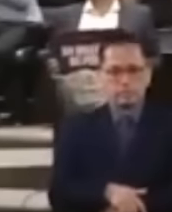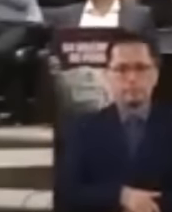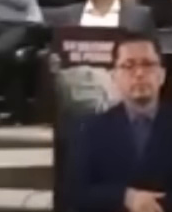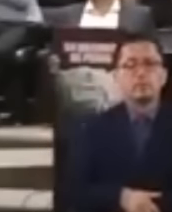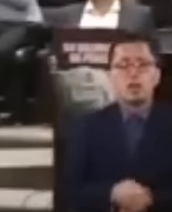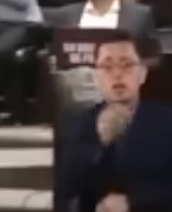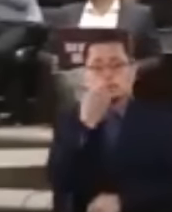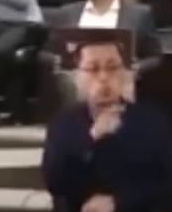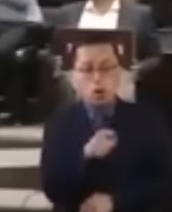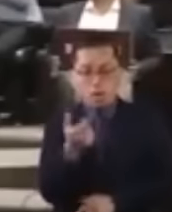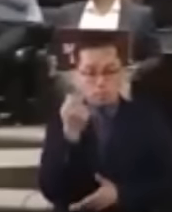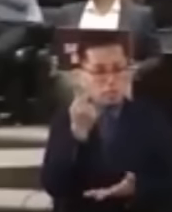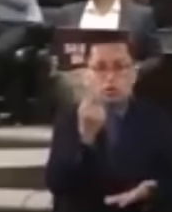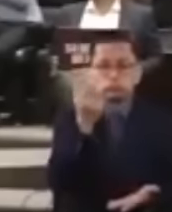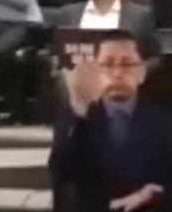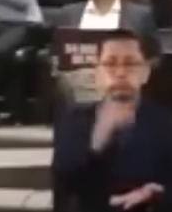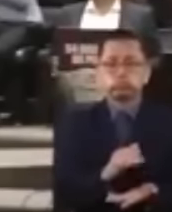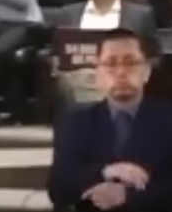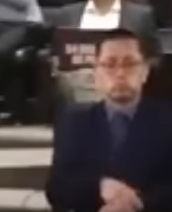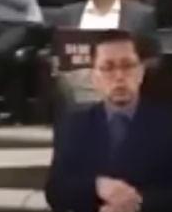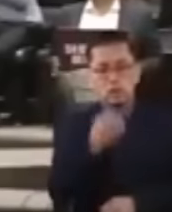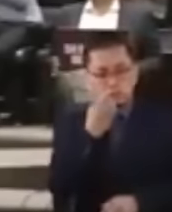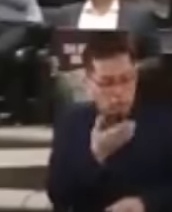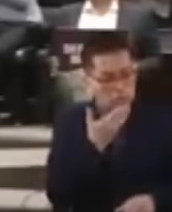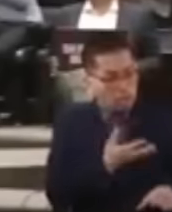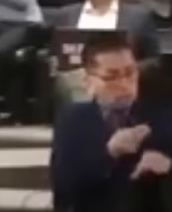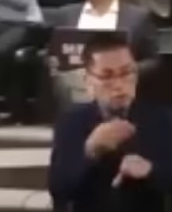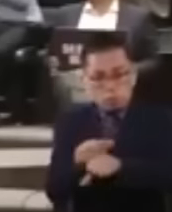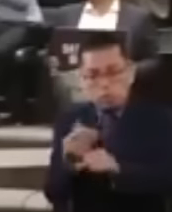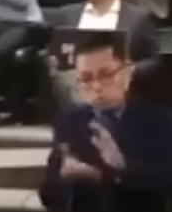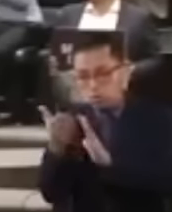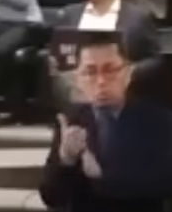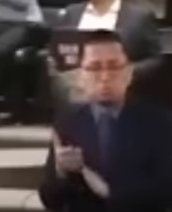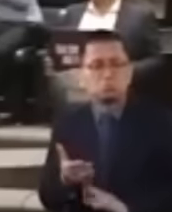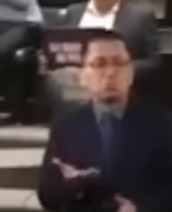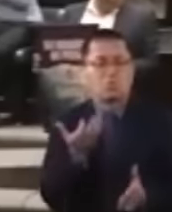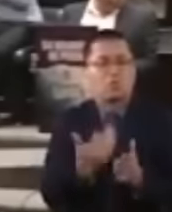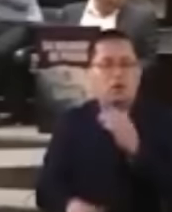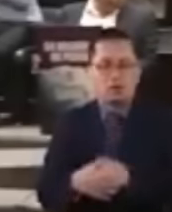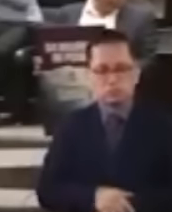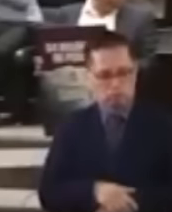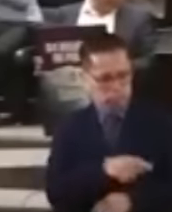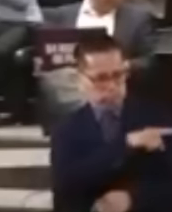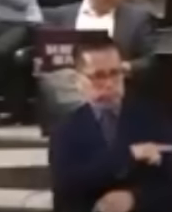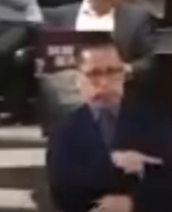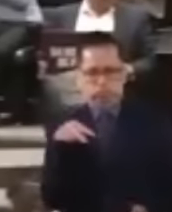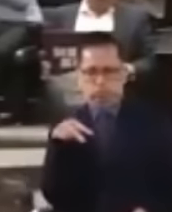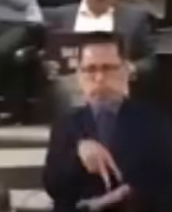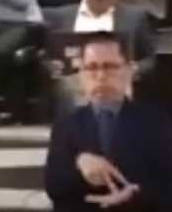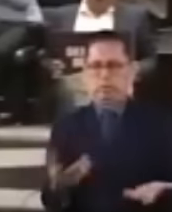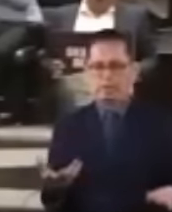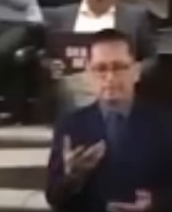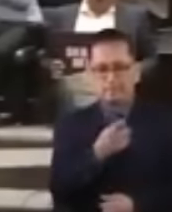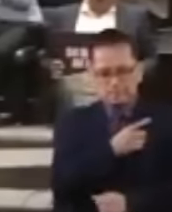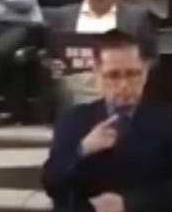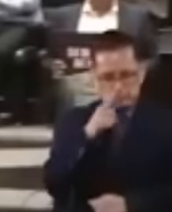las escuelas. No hay infraestructura para las escuelas y aquí vienen con tan poquita sensibilidad para decirles